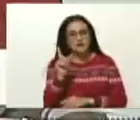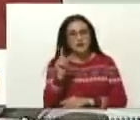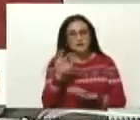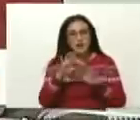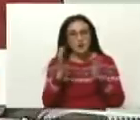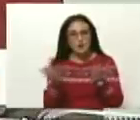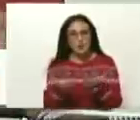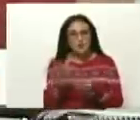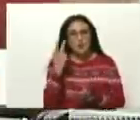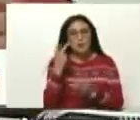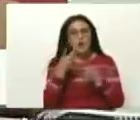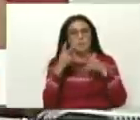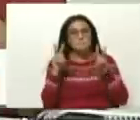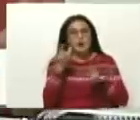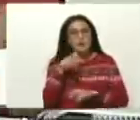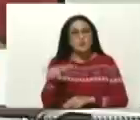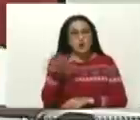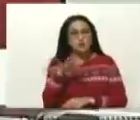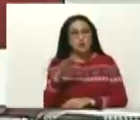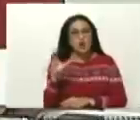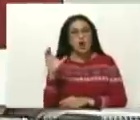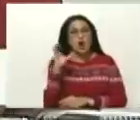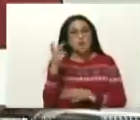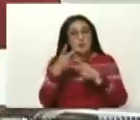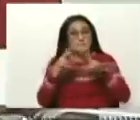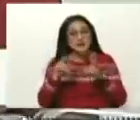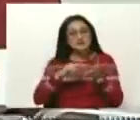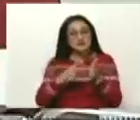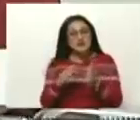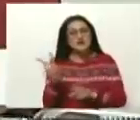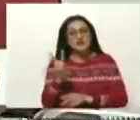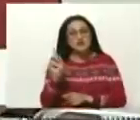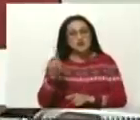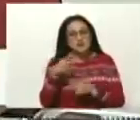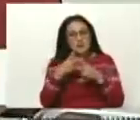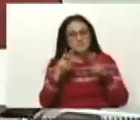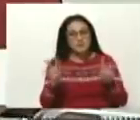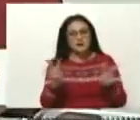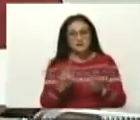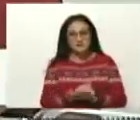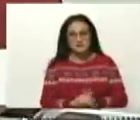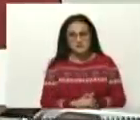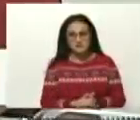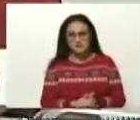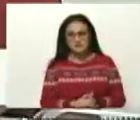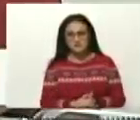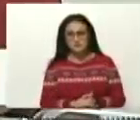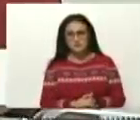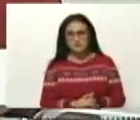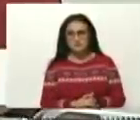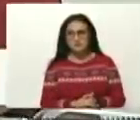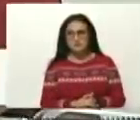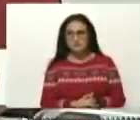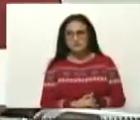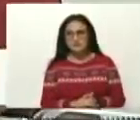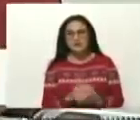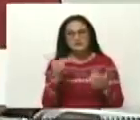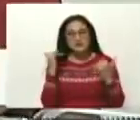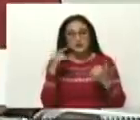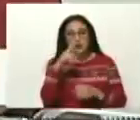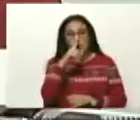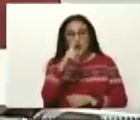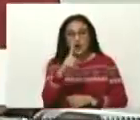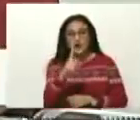entero, por la paz de los pueblos. La paz de Colombia es nuestra paz y es la paz de este continente. Y celebramos un